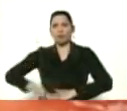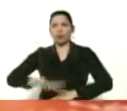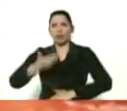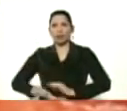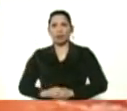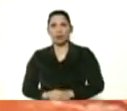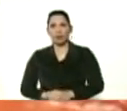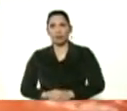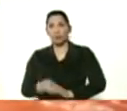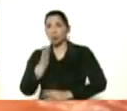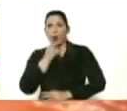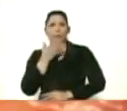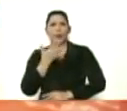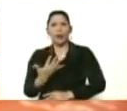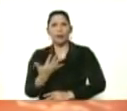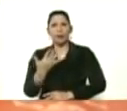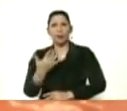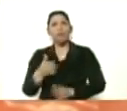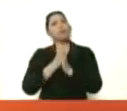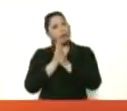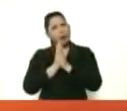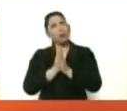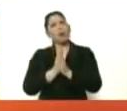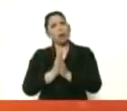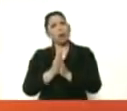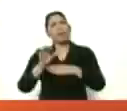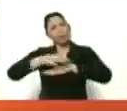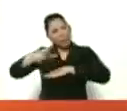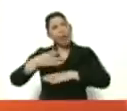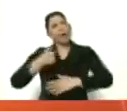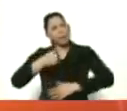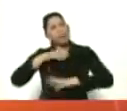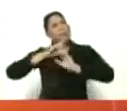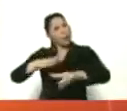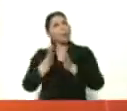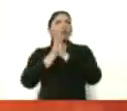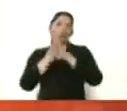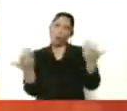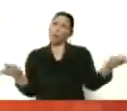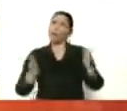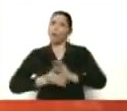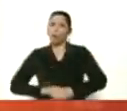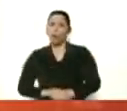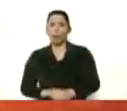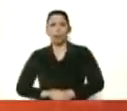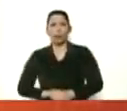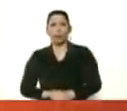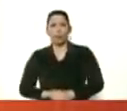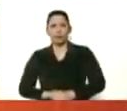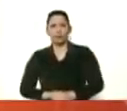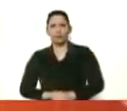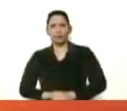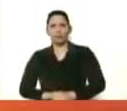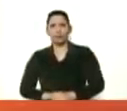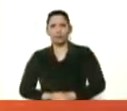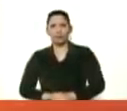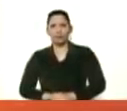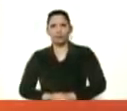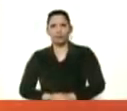No pongan ahí la broma, déjenme a mí dar el tubazo. Okay. No pongan ahí las bichas esas.